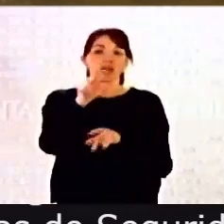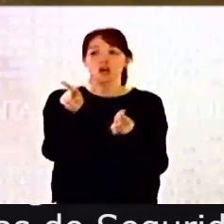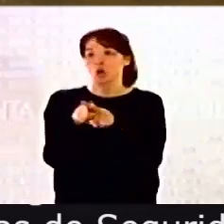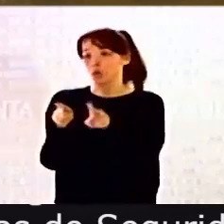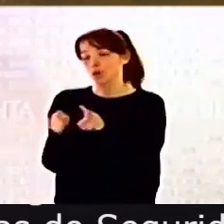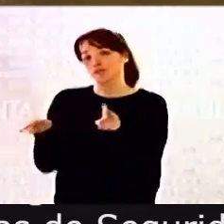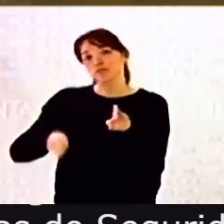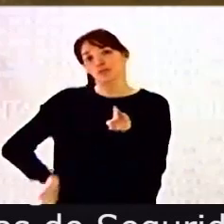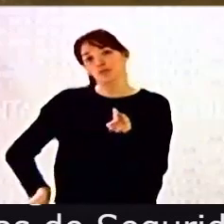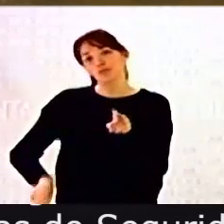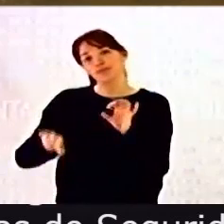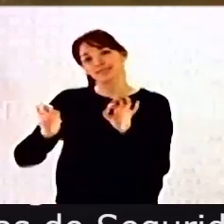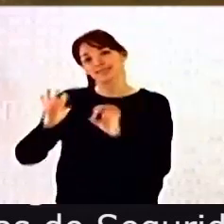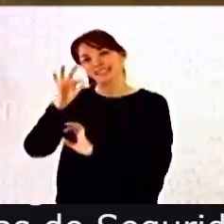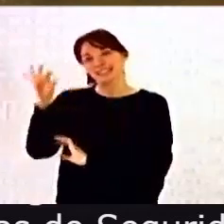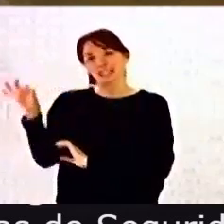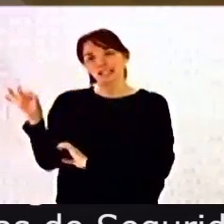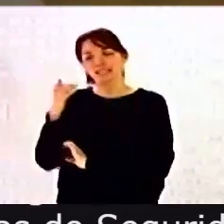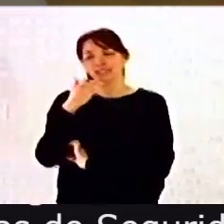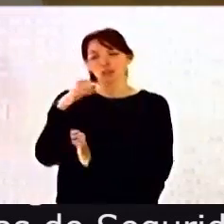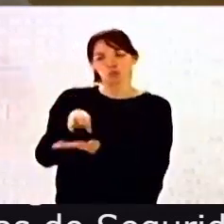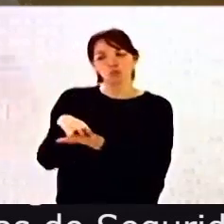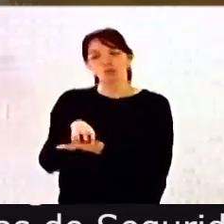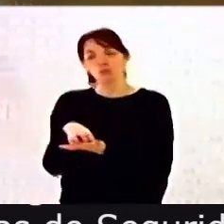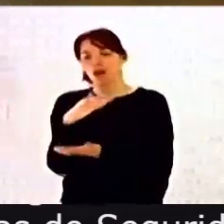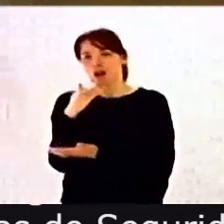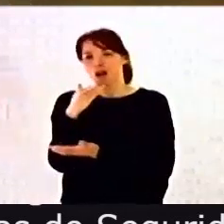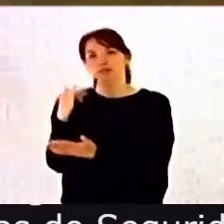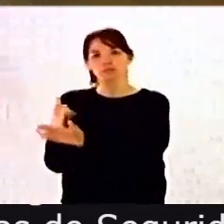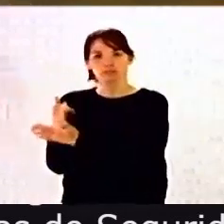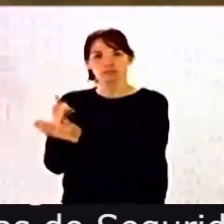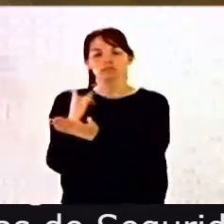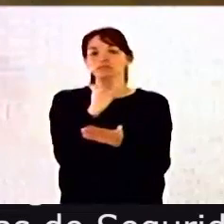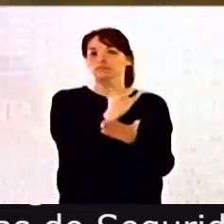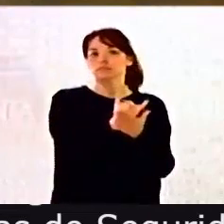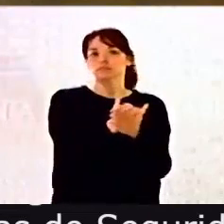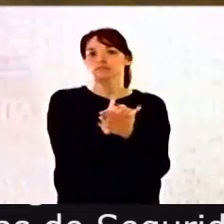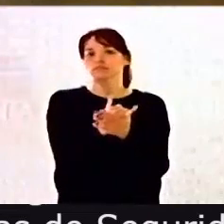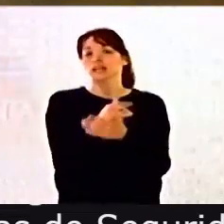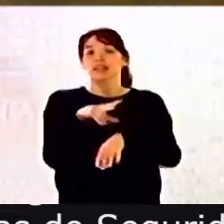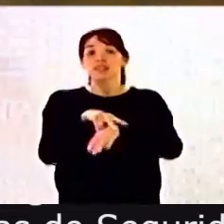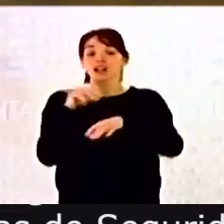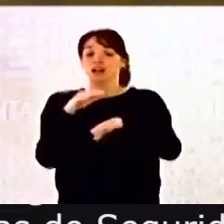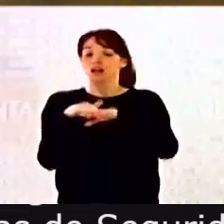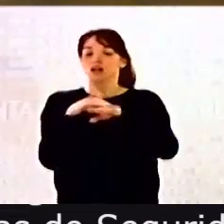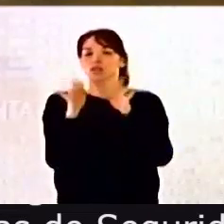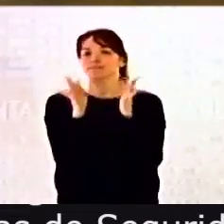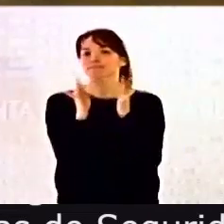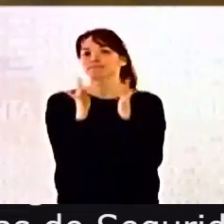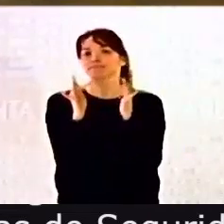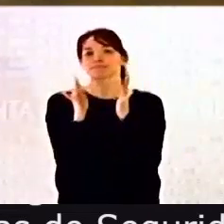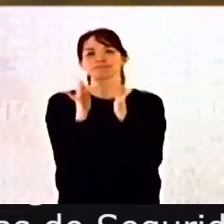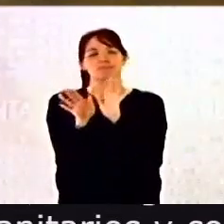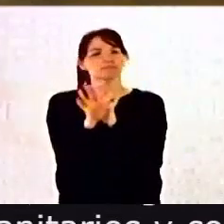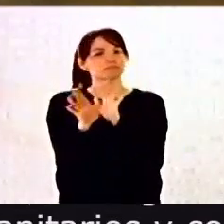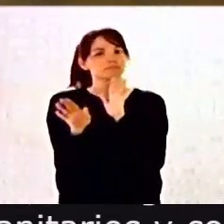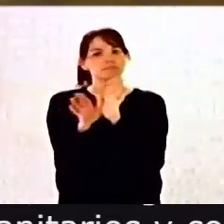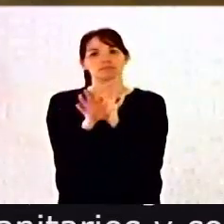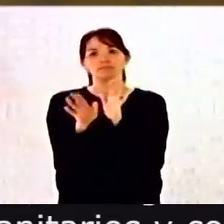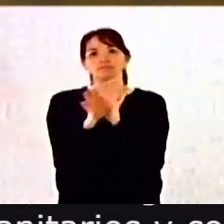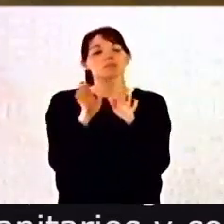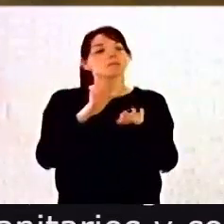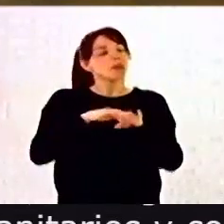profesionales sanitarios cuando tenemos alguna duda, y estamos en permanente contacto con la delegación del Gobierno para hacerle esos